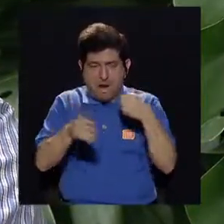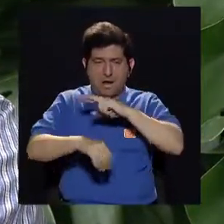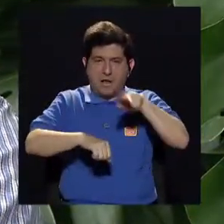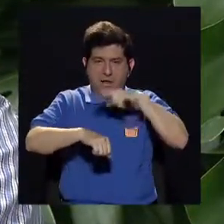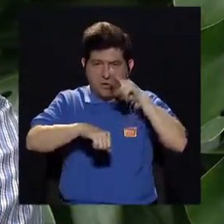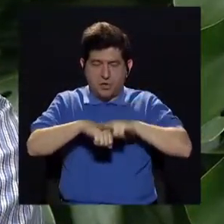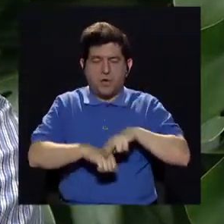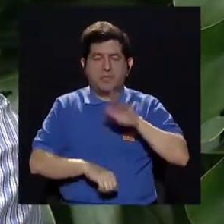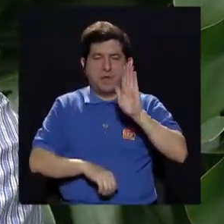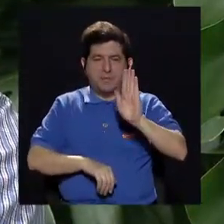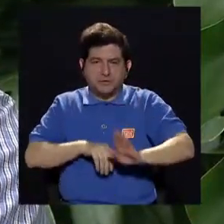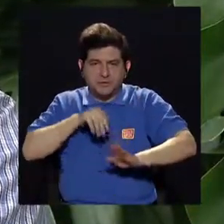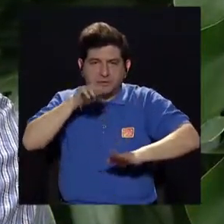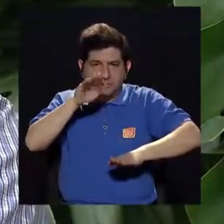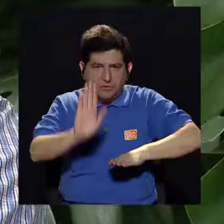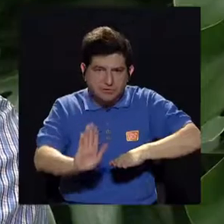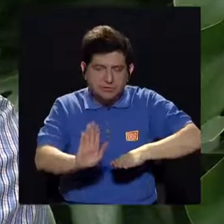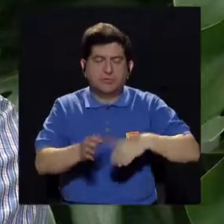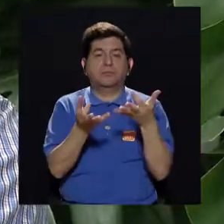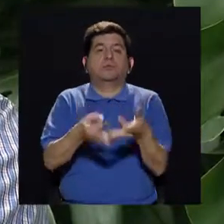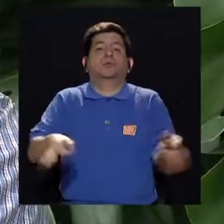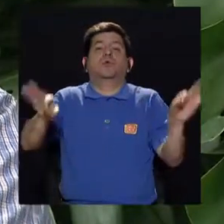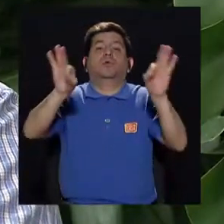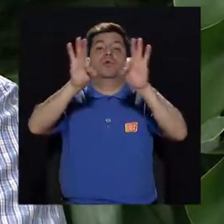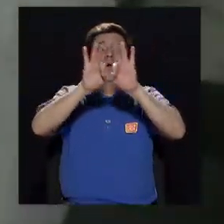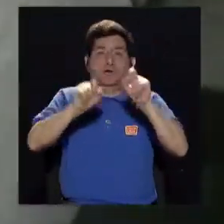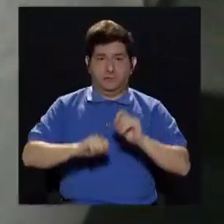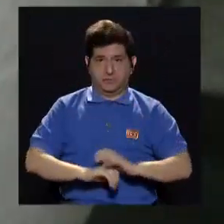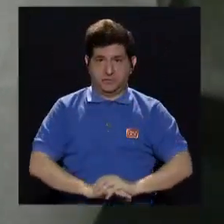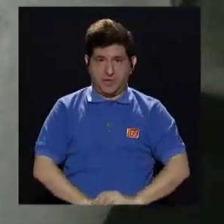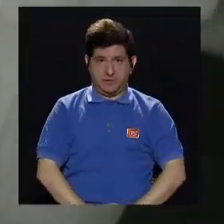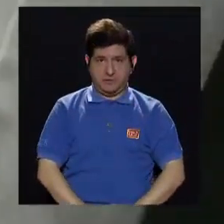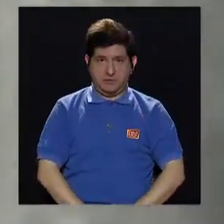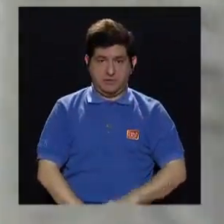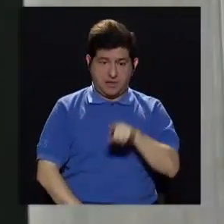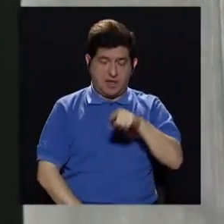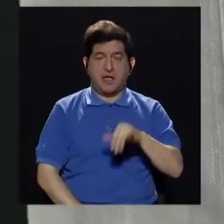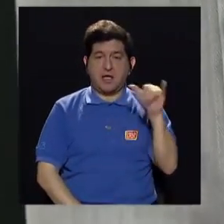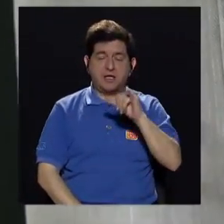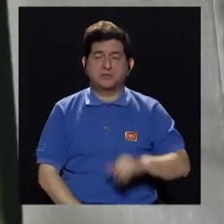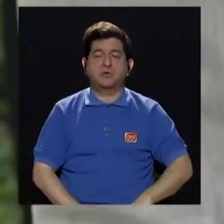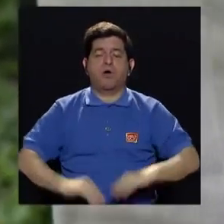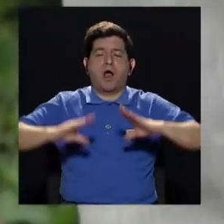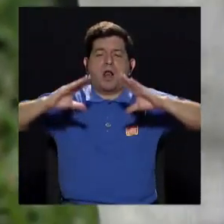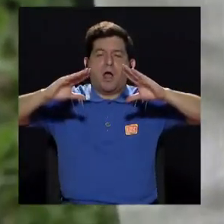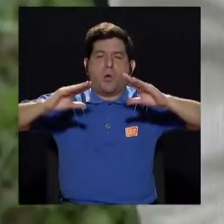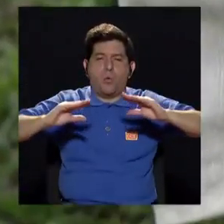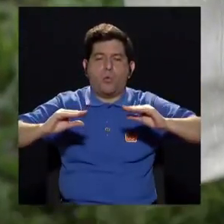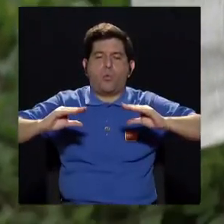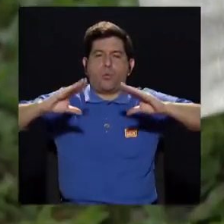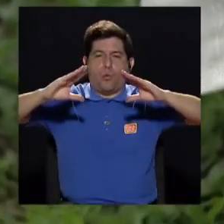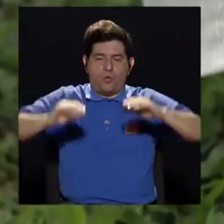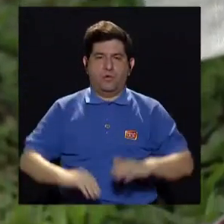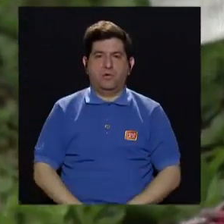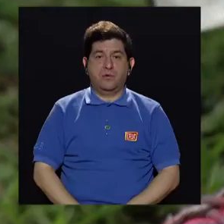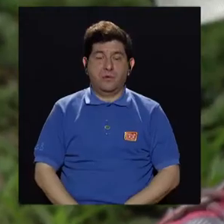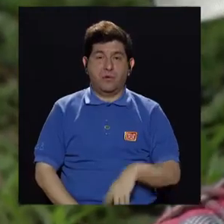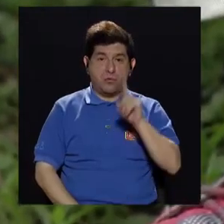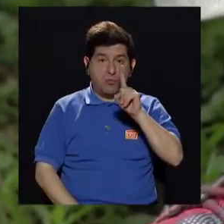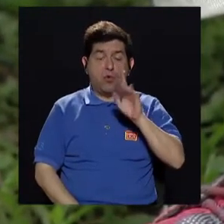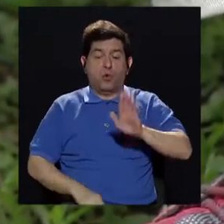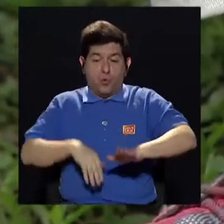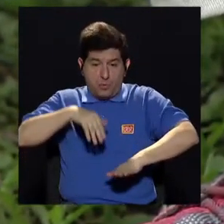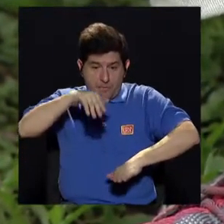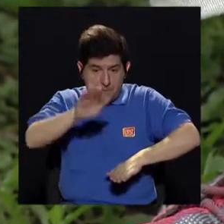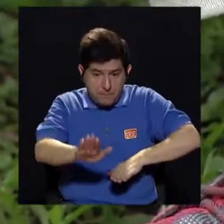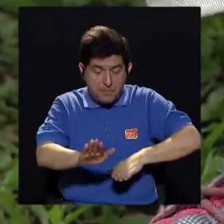recibe normalmente con el talón. Esta cuña es muy importante porque es el amortiguador, ¿verdad? Recordemos que por cada paso